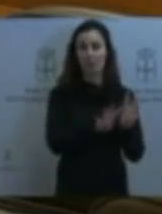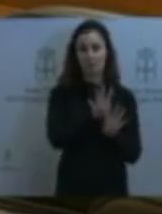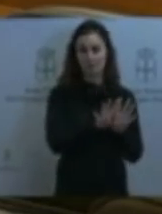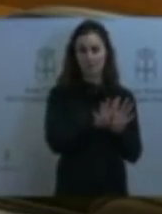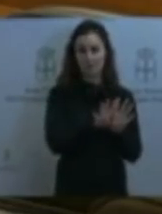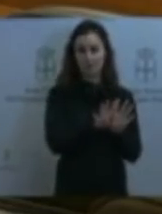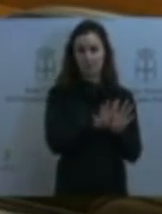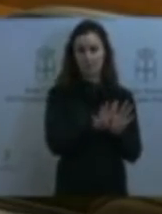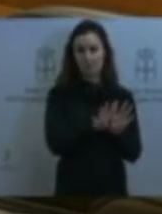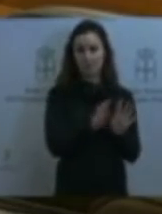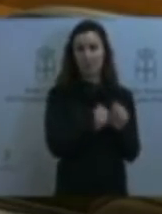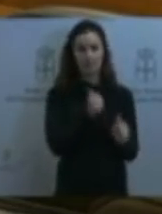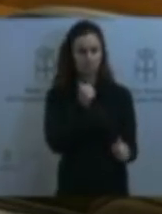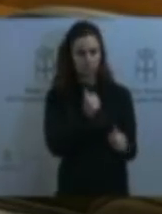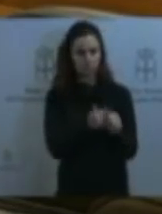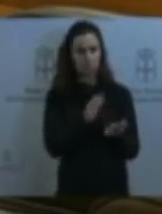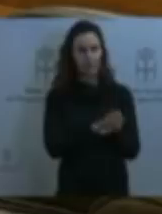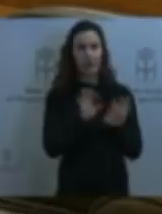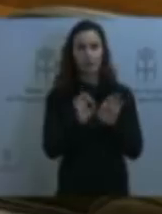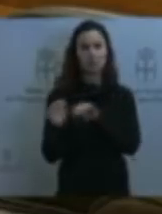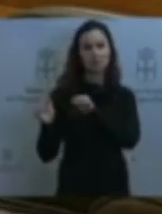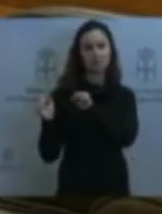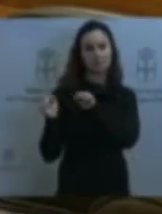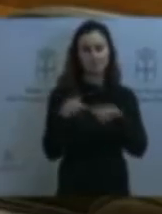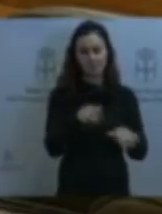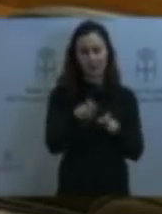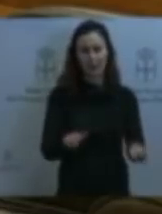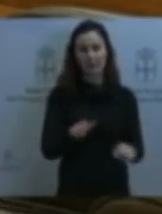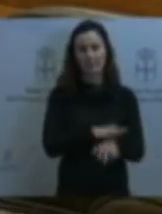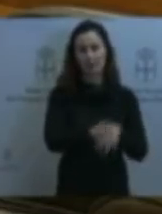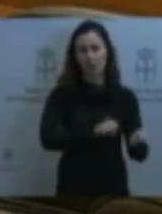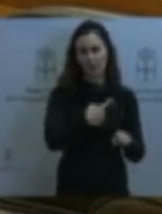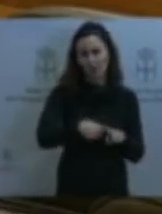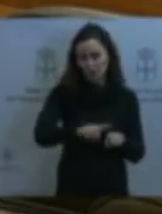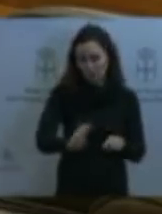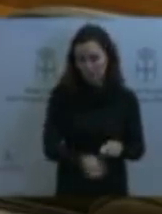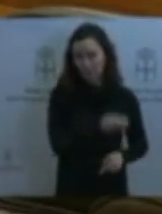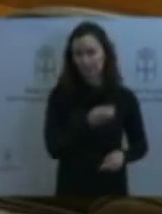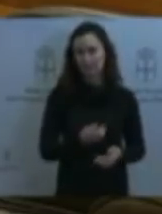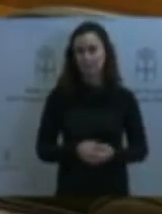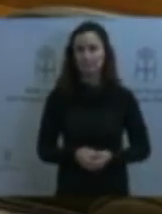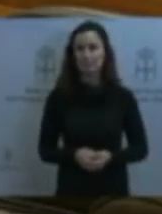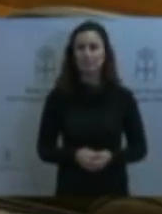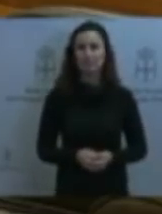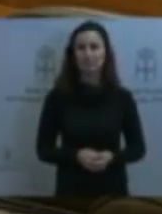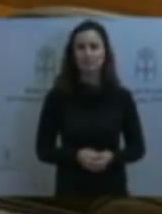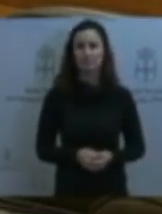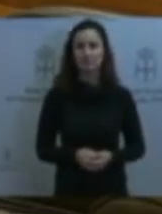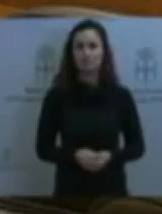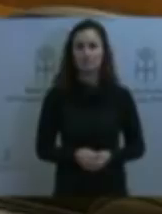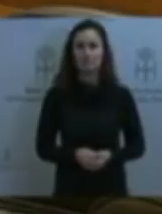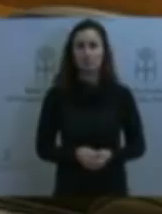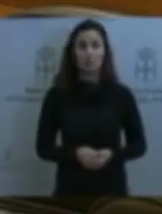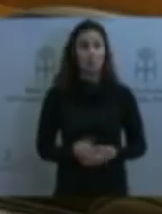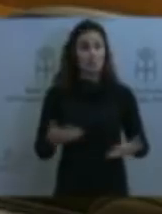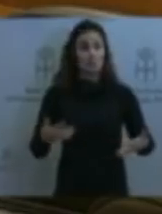servicios para Tineo en muchas cuestiones. Pues bien, aquí lo que ve la